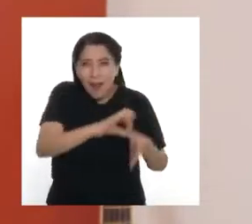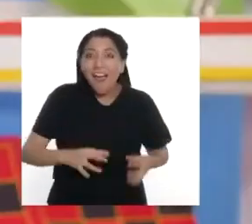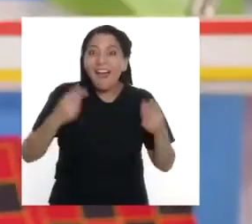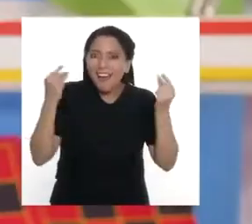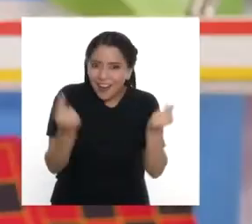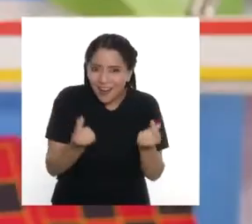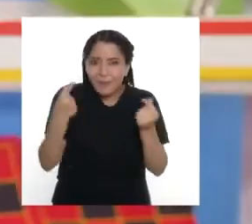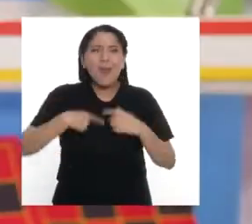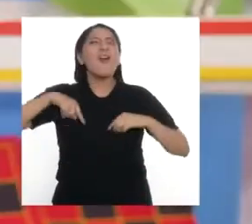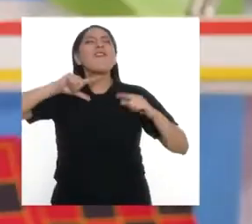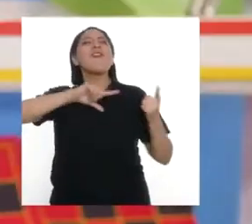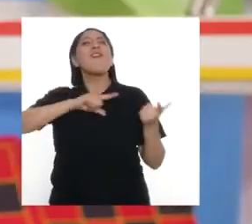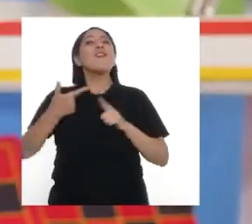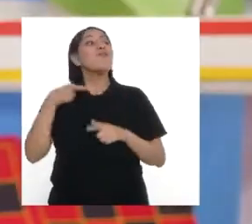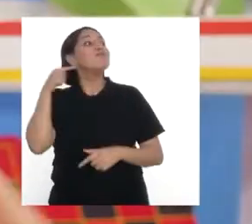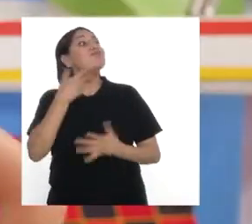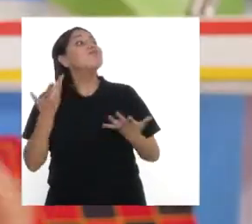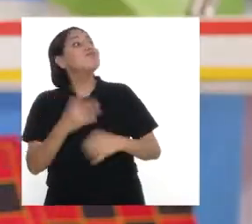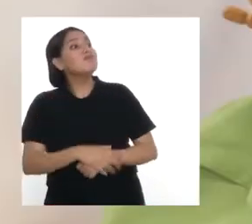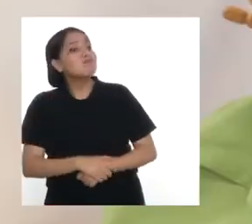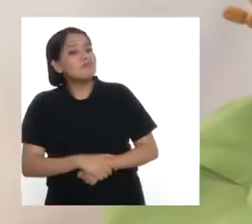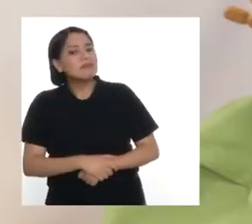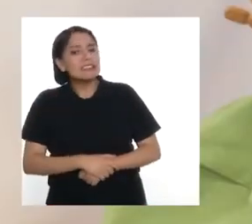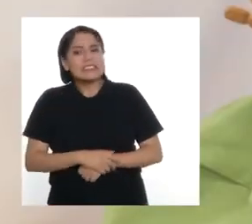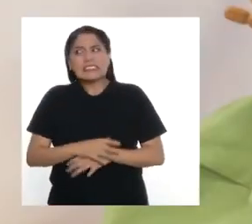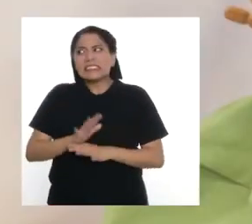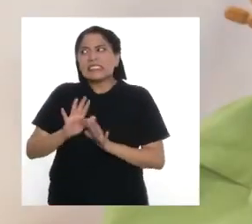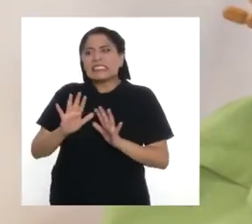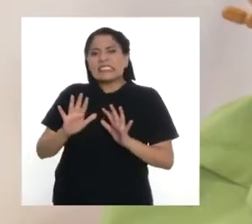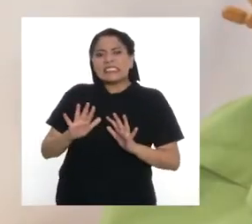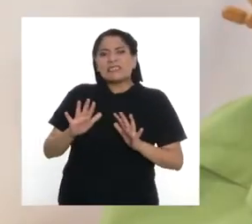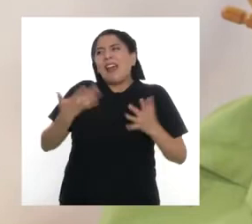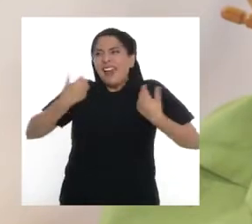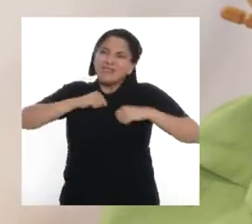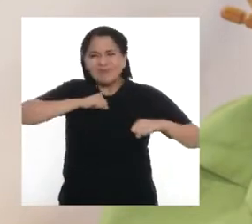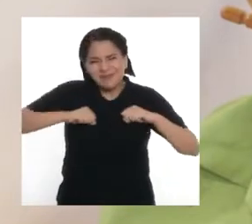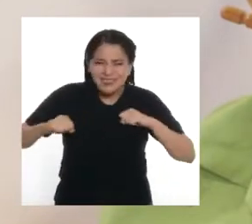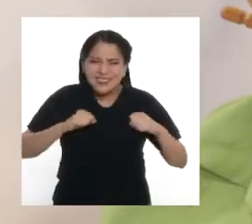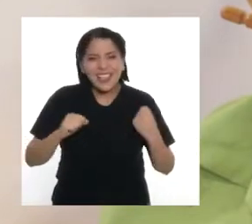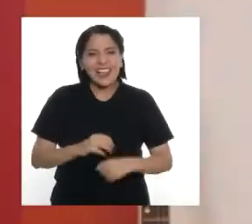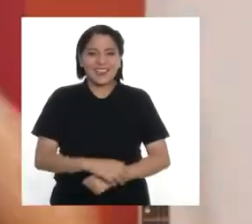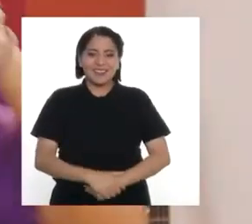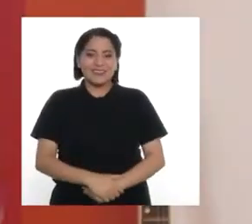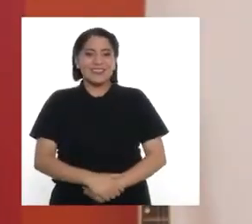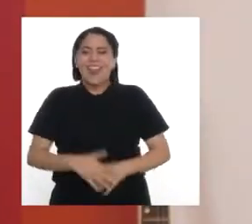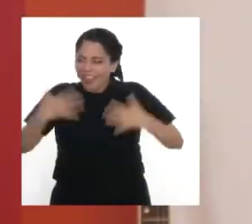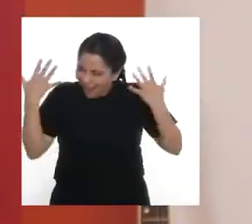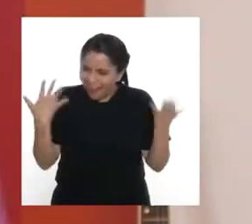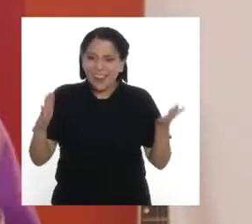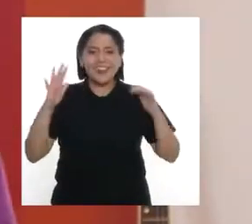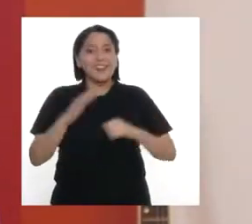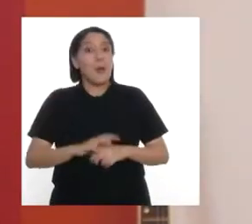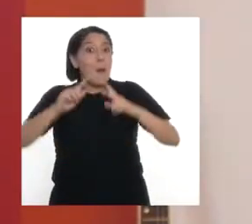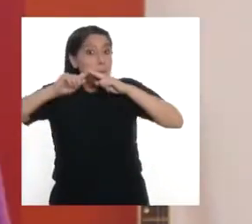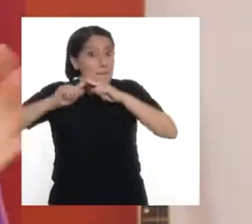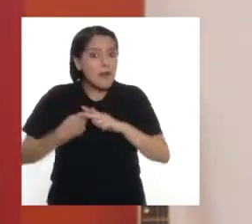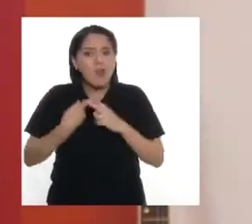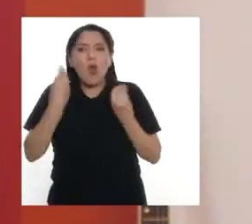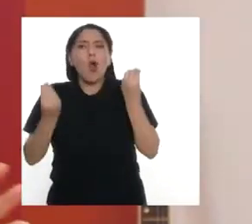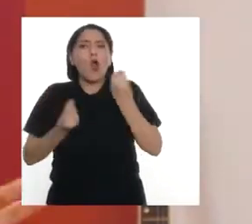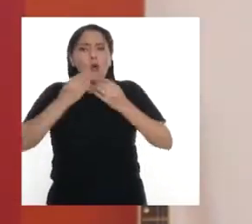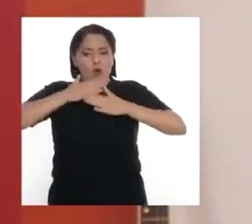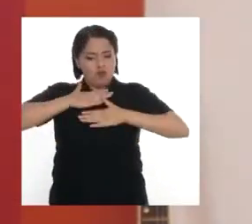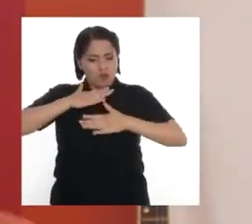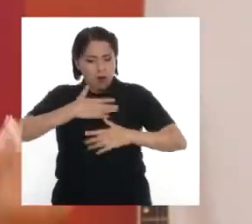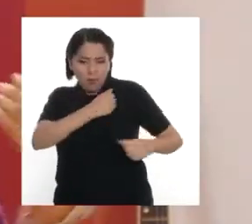rápido. Estoy lista. ¿Y tú, Reulín? Bueno, hagámoslo. Eso es. Primero,